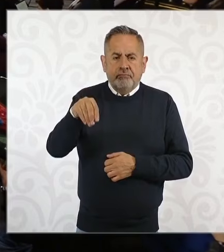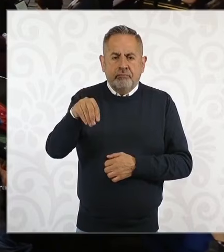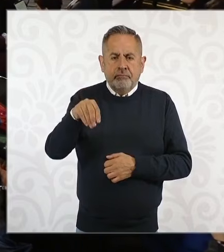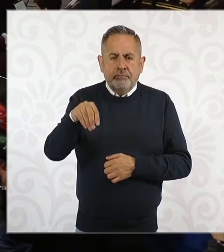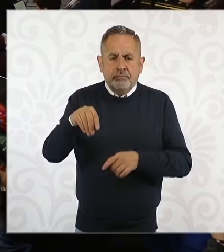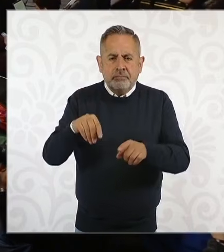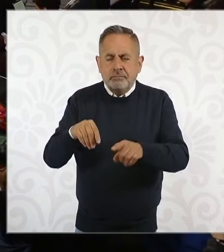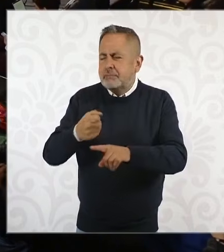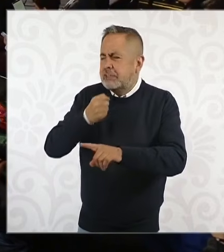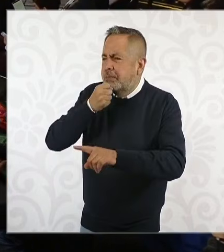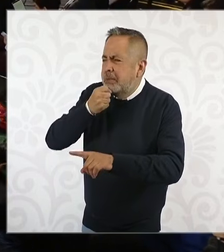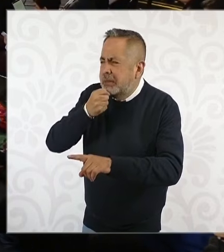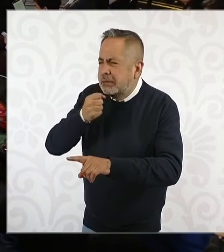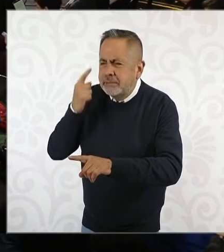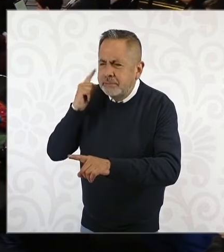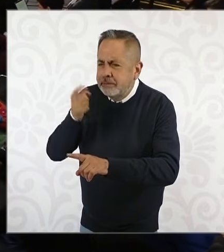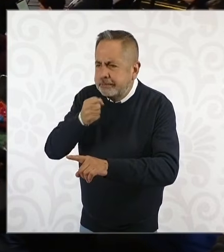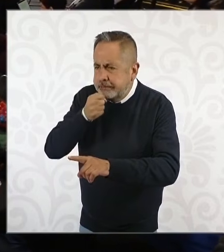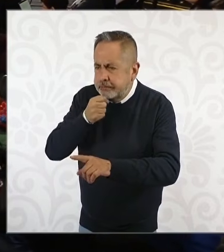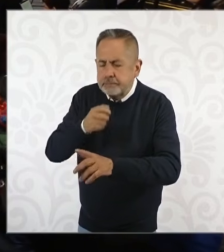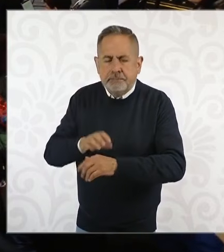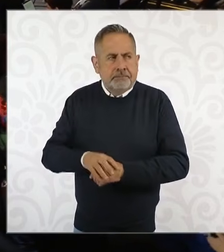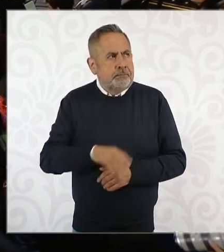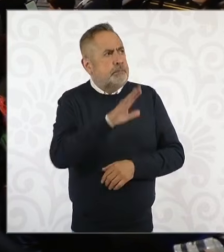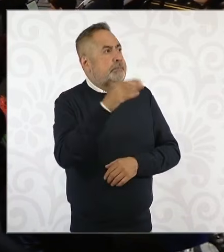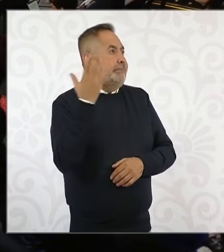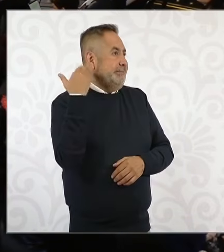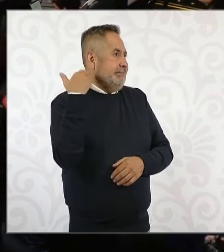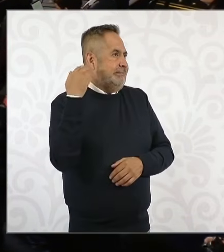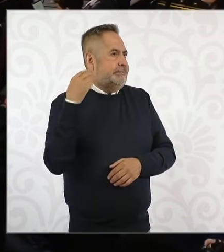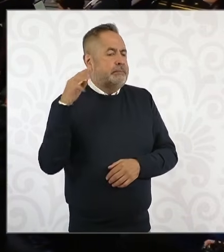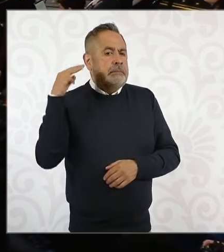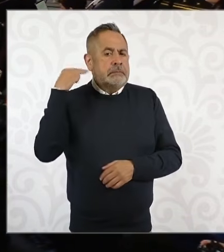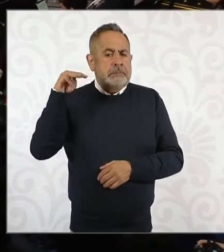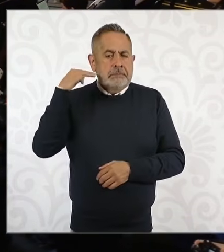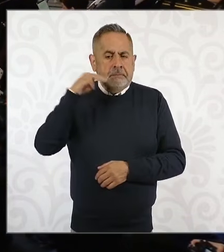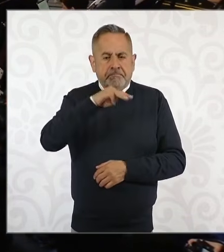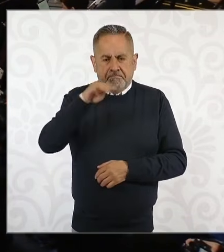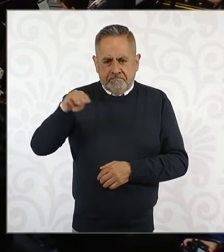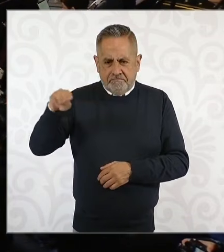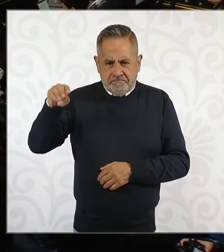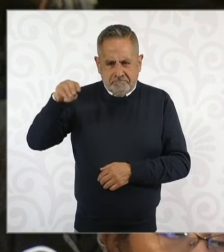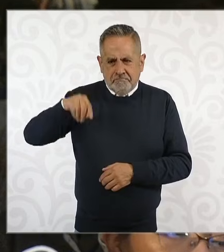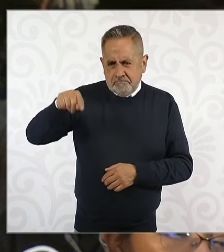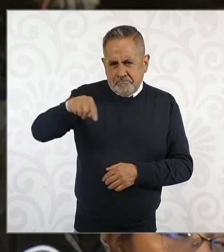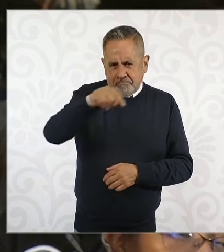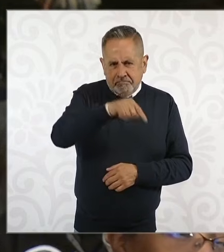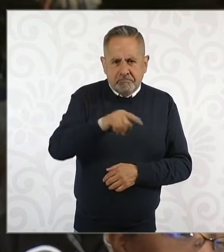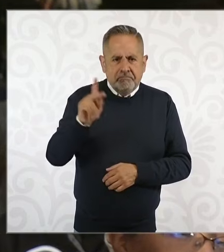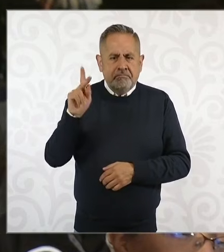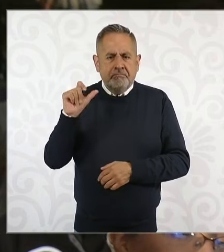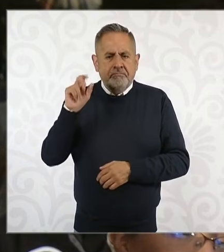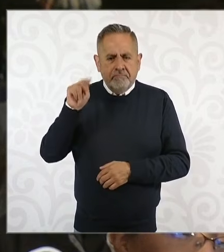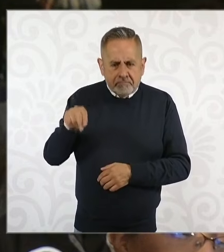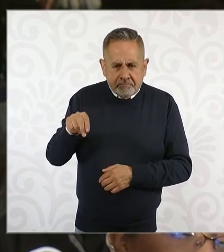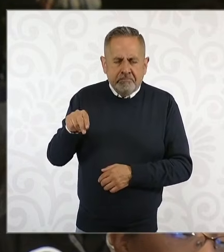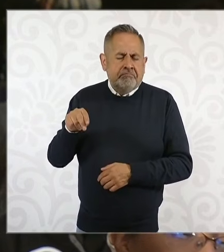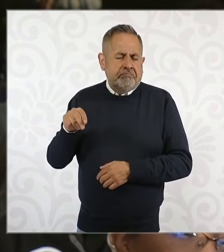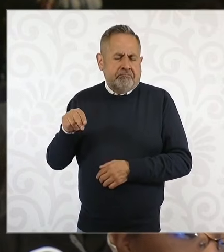más el micrófono. Usted realizó una gira por el estado de Michoacán, presidenta, dando seguimiento al plan Michoacán por la